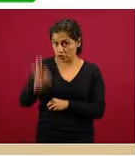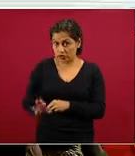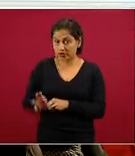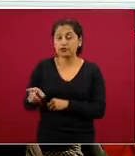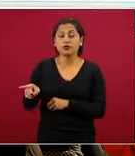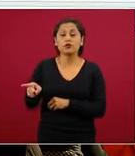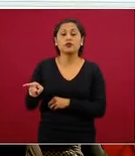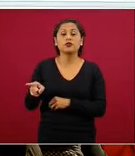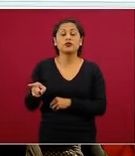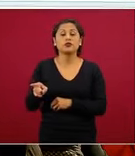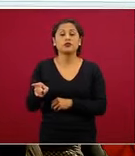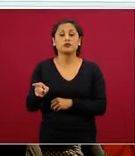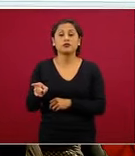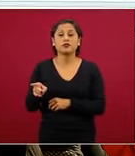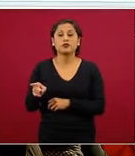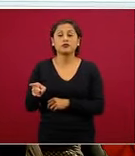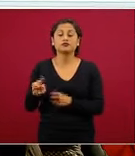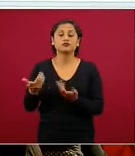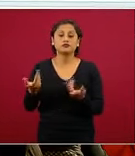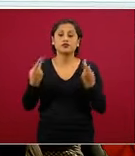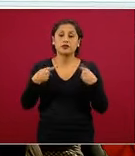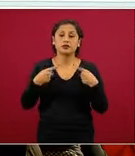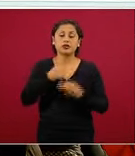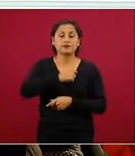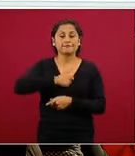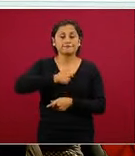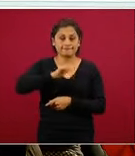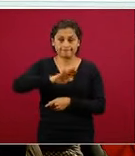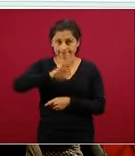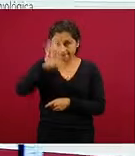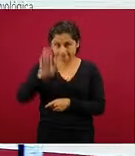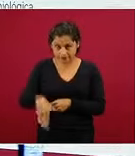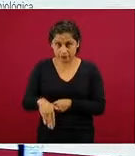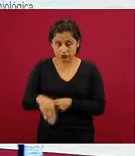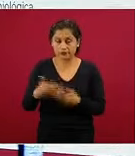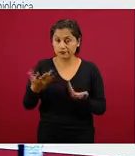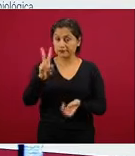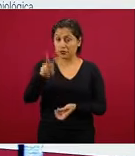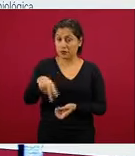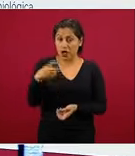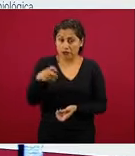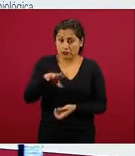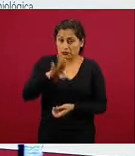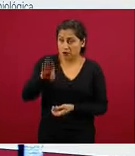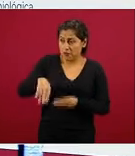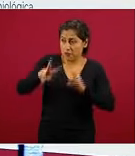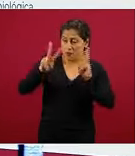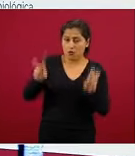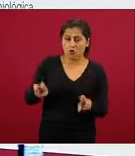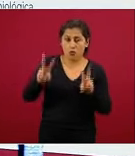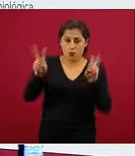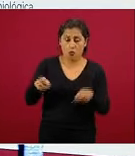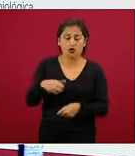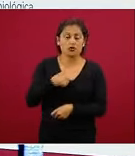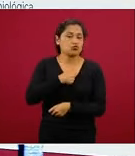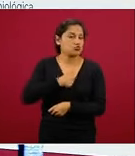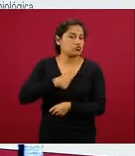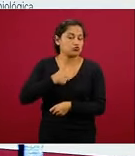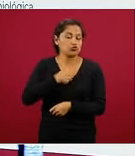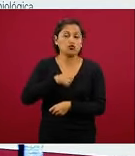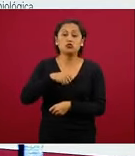personas que desafortunadamente perdieron la vida, lo cual siempre hay que lamentar y siempre hay que tener conciencia de